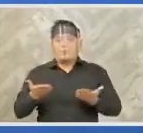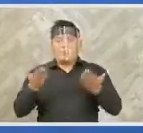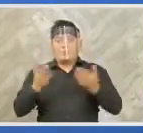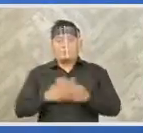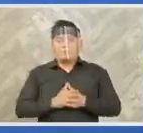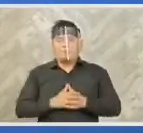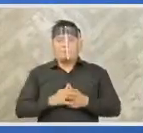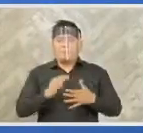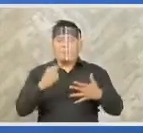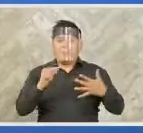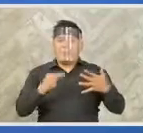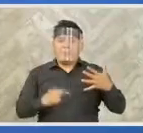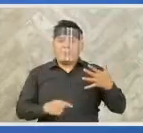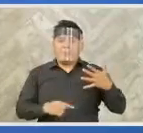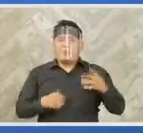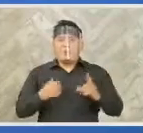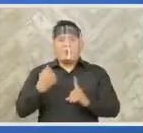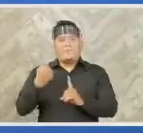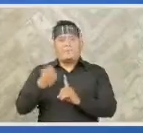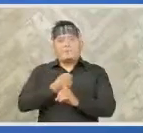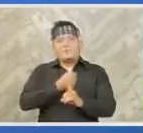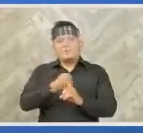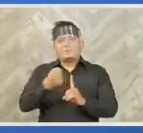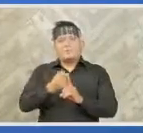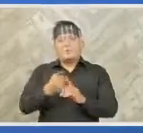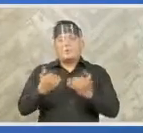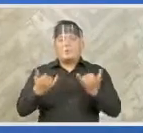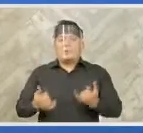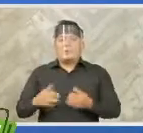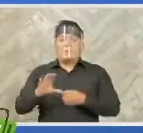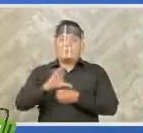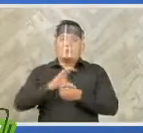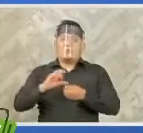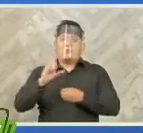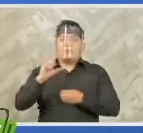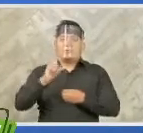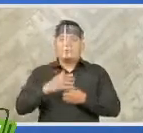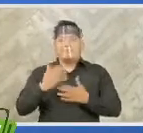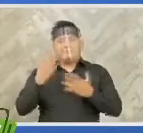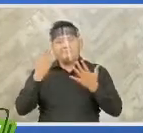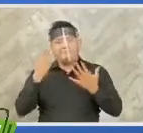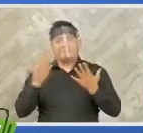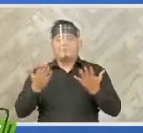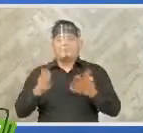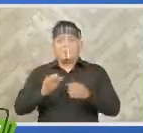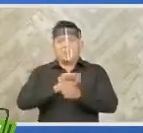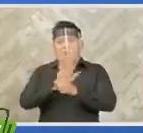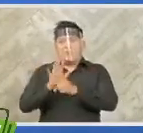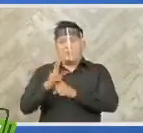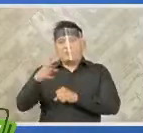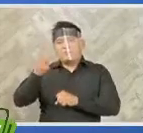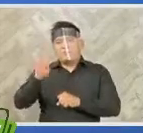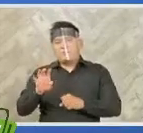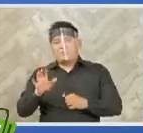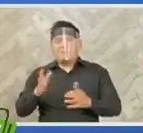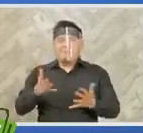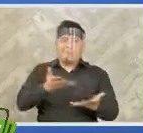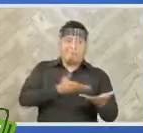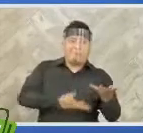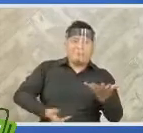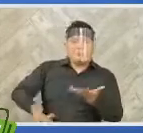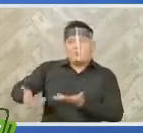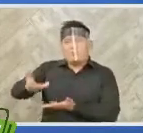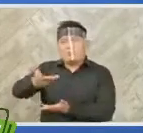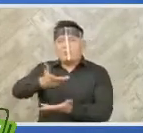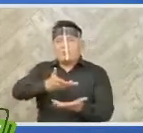índices de violencia que tenemos en nuestro municipio. Y de cara al COVID-19, convivir de otra forma, de una